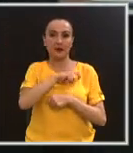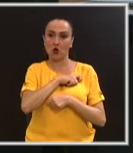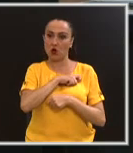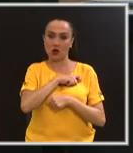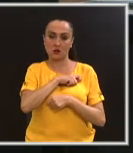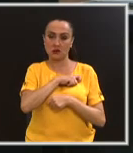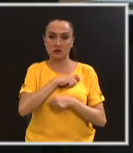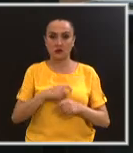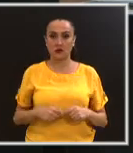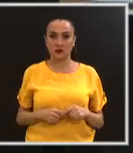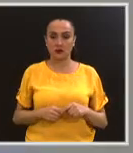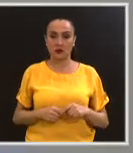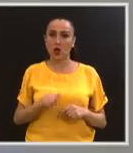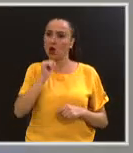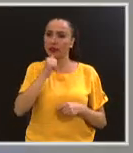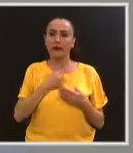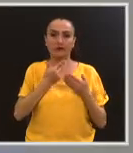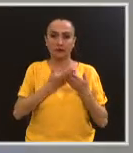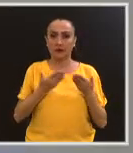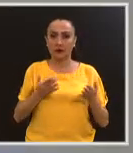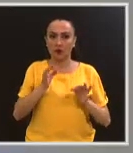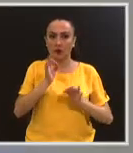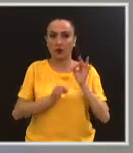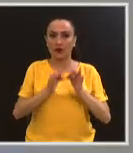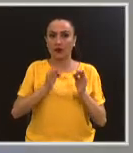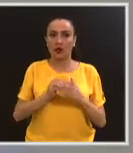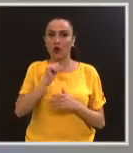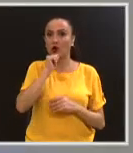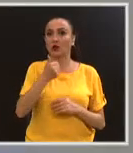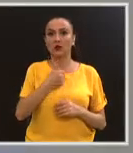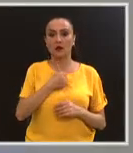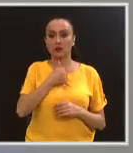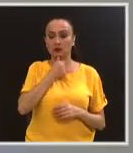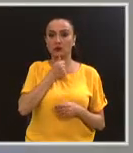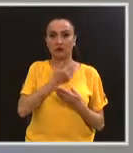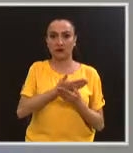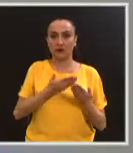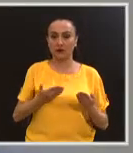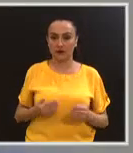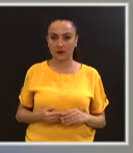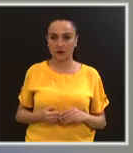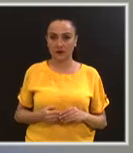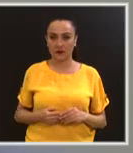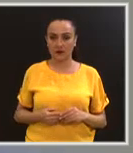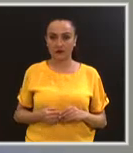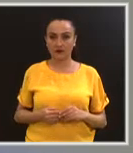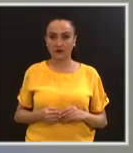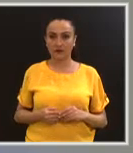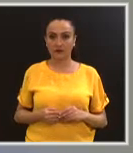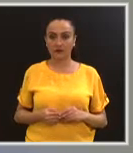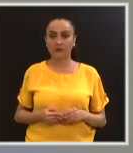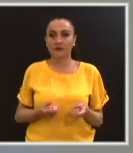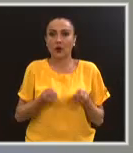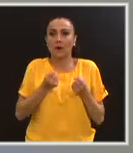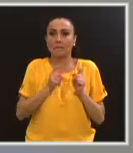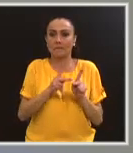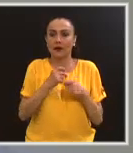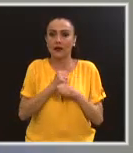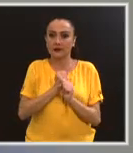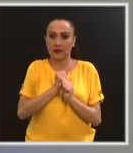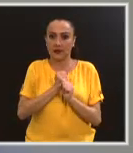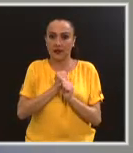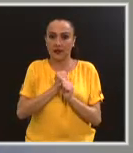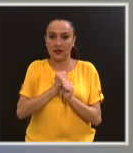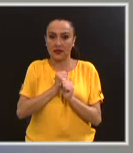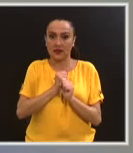nacimiento no tenemos herramientas jurídicas y no tenemos herramientas eh prácticas que nos permitan hacer una